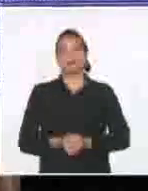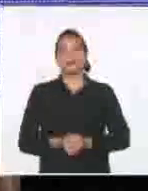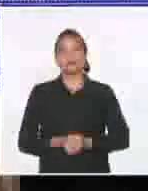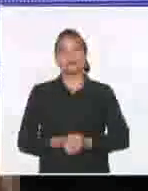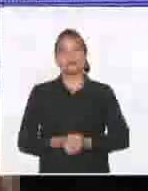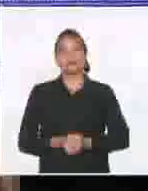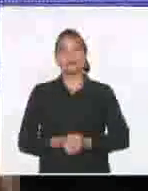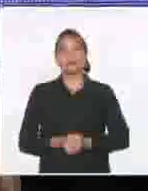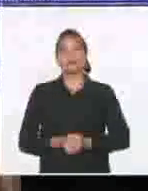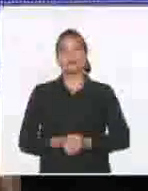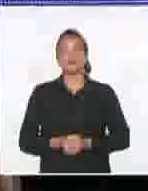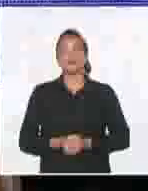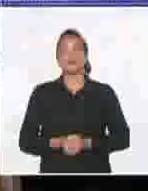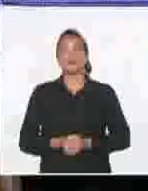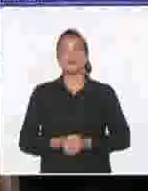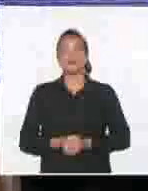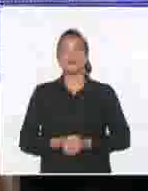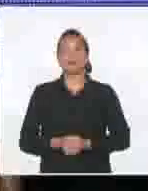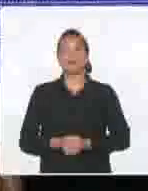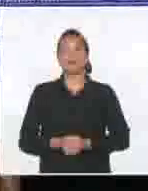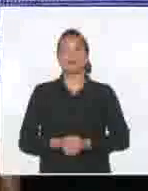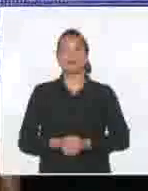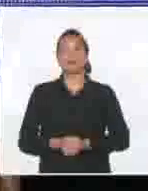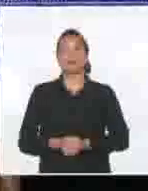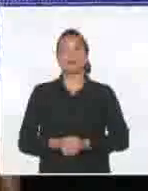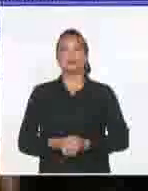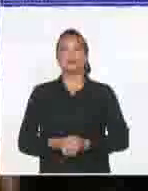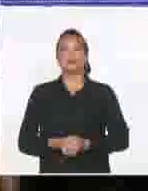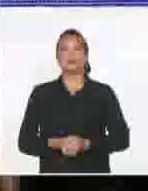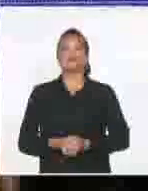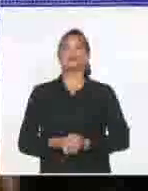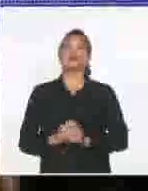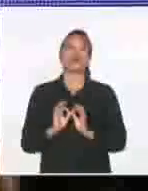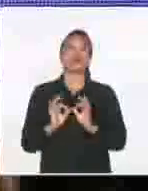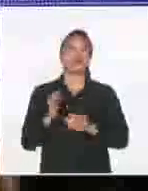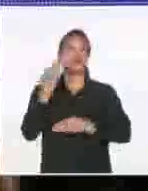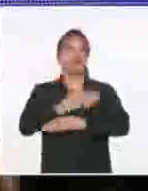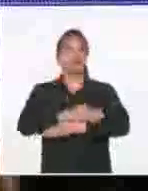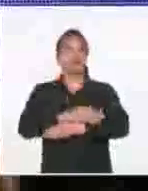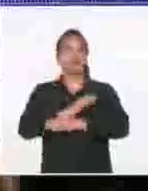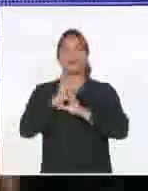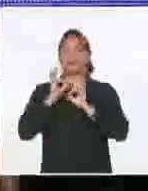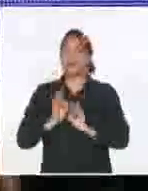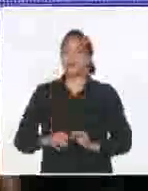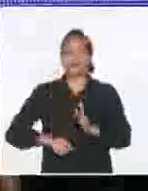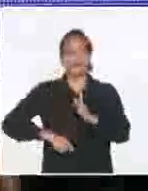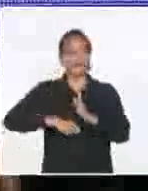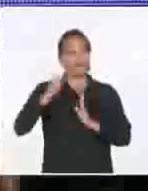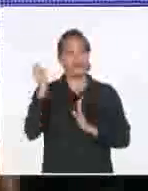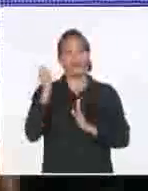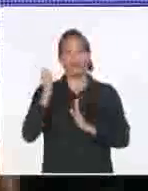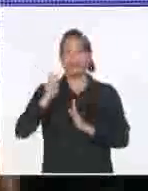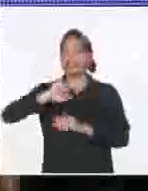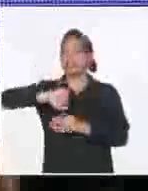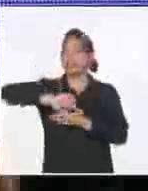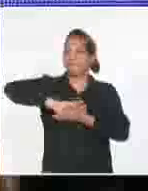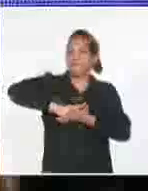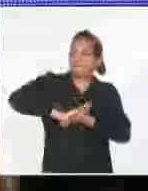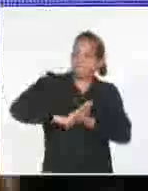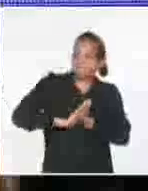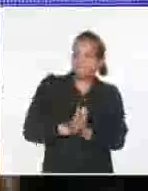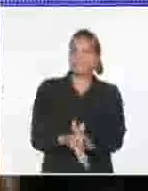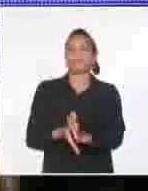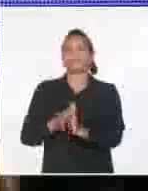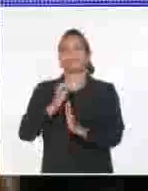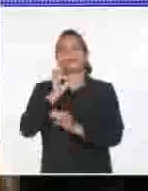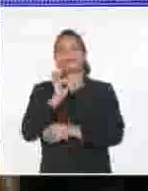De manera que el bloqueo está omnipresente, es opresivo de una